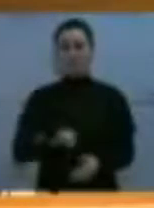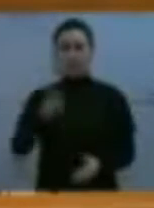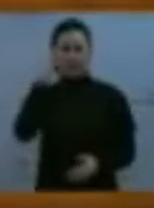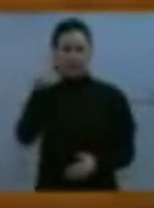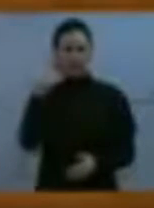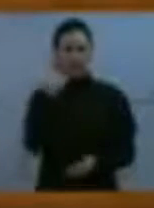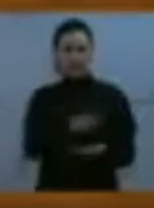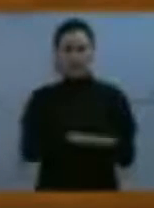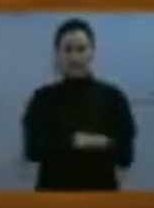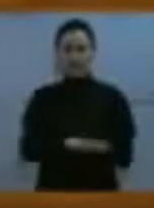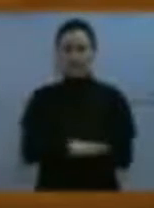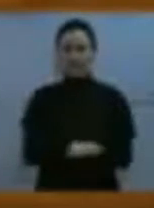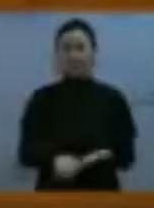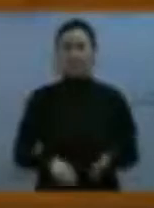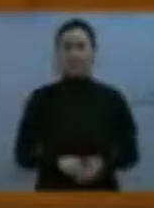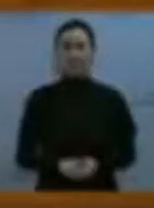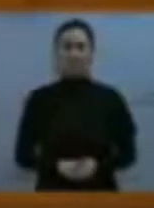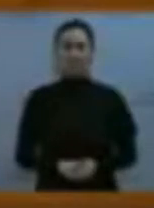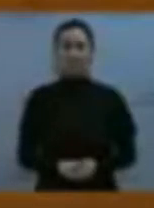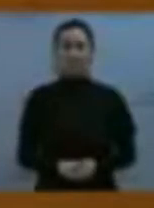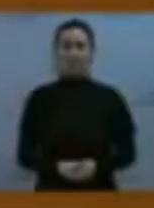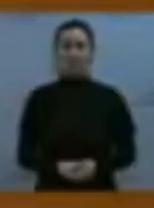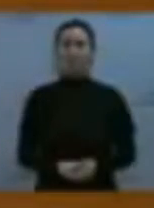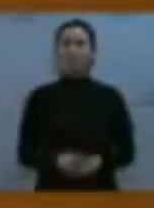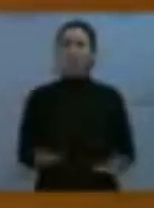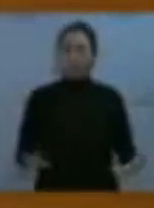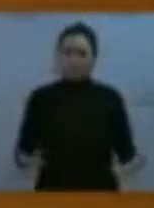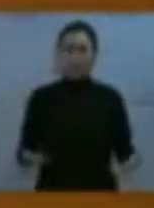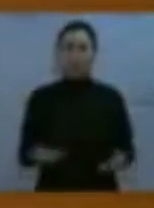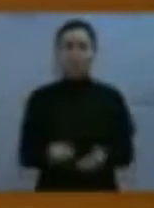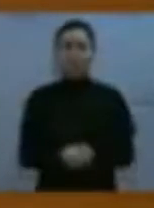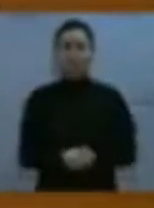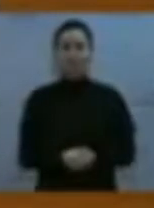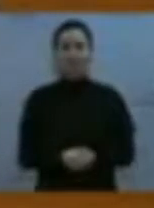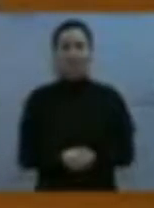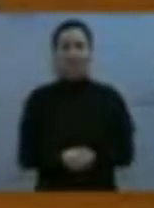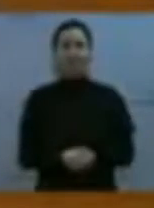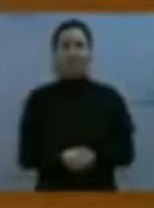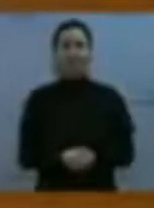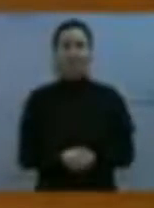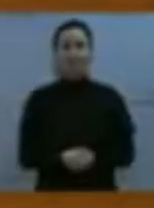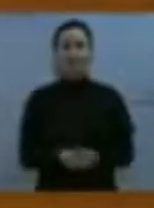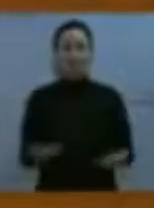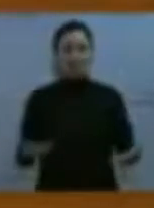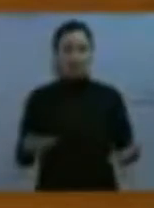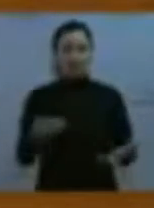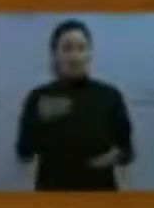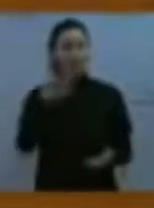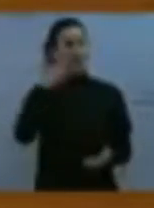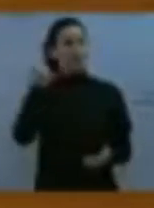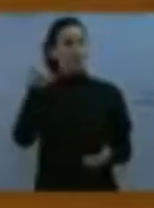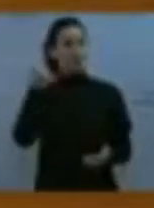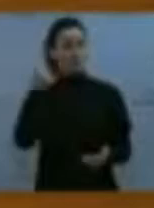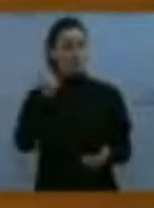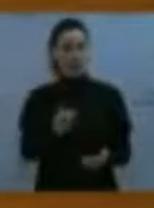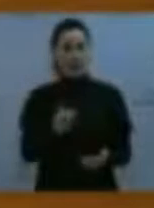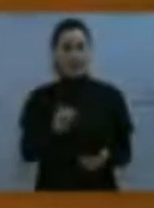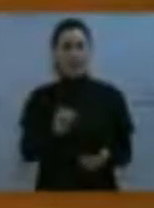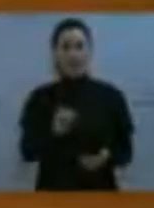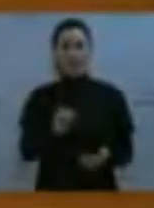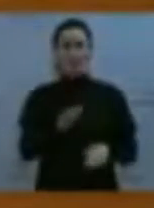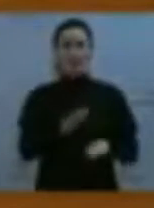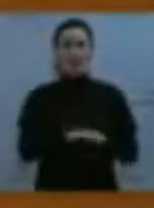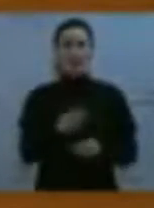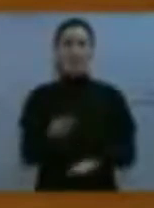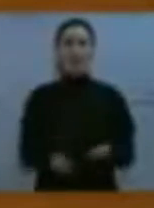Señor presidente del Gobierno de Asturias, tenemos el privilegio de hacer la primera valoración en esta Cámara